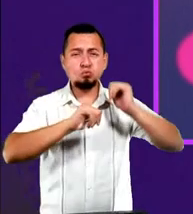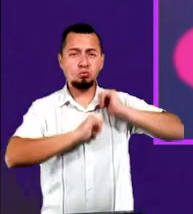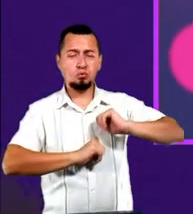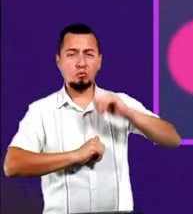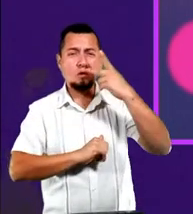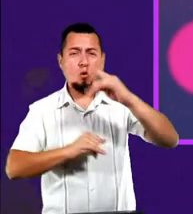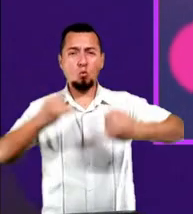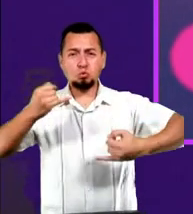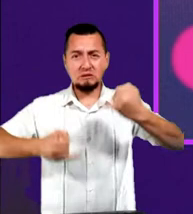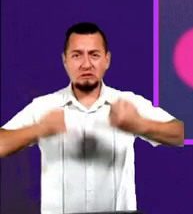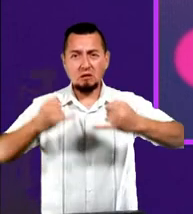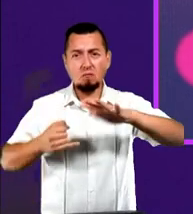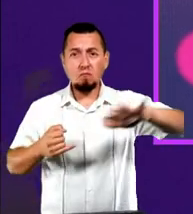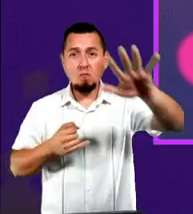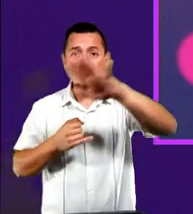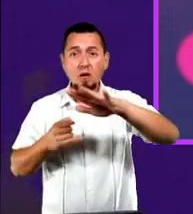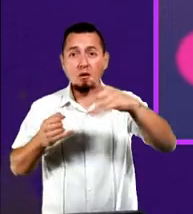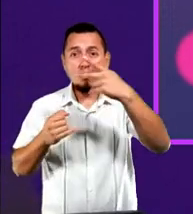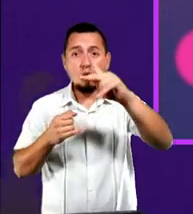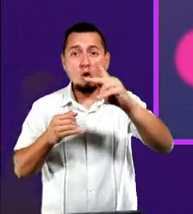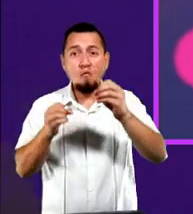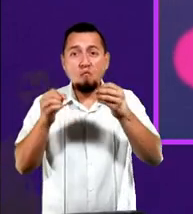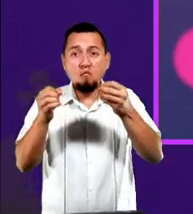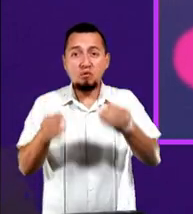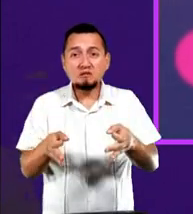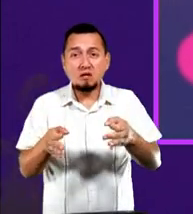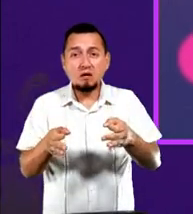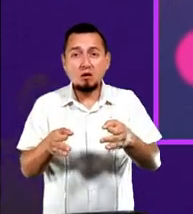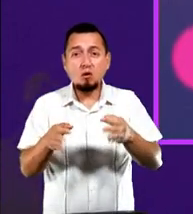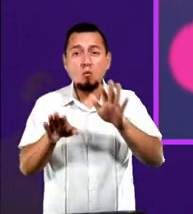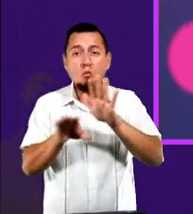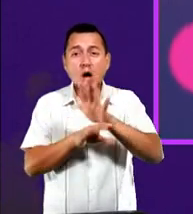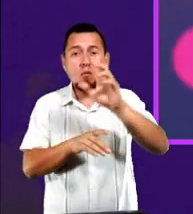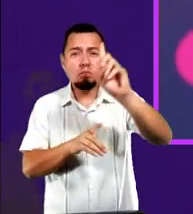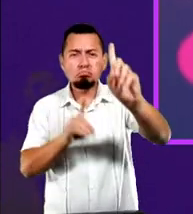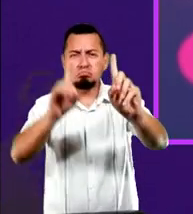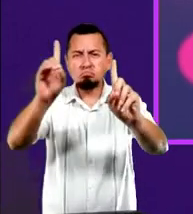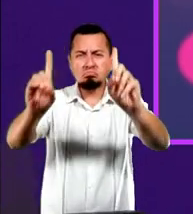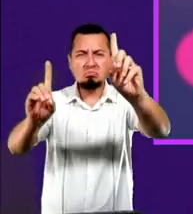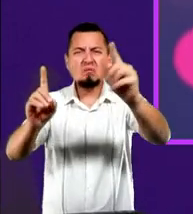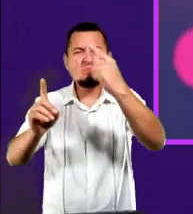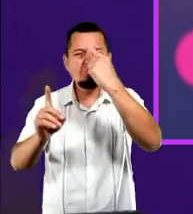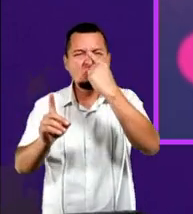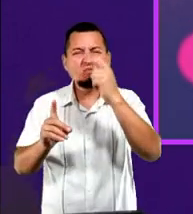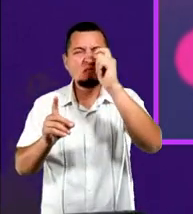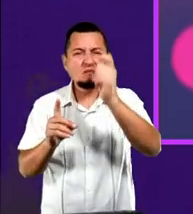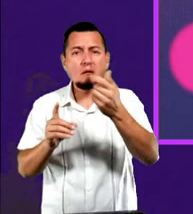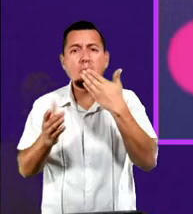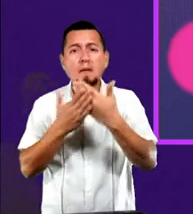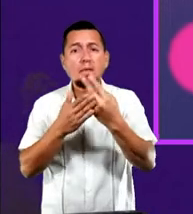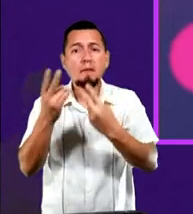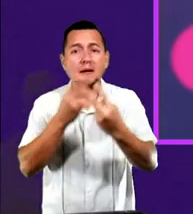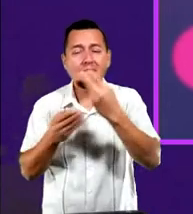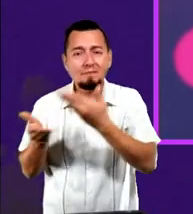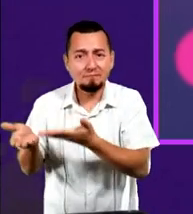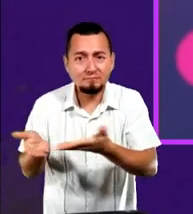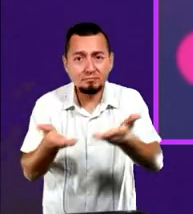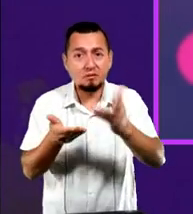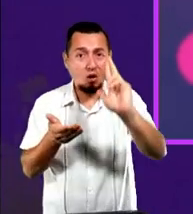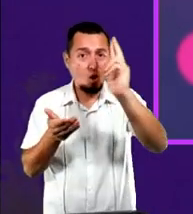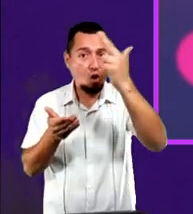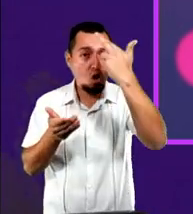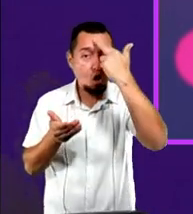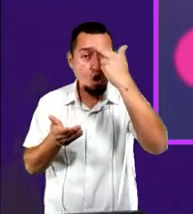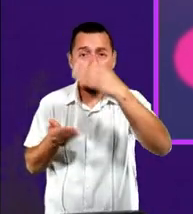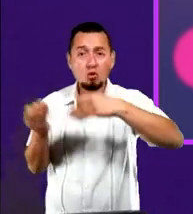las estatuas que están dando la bienvenida y recordando también la importancia de la impartición